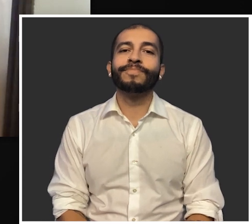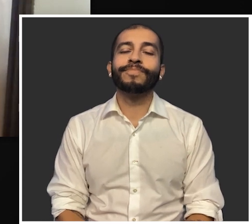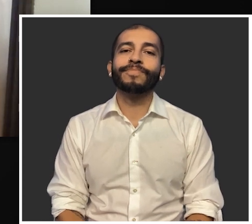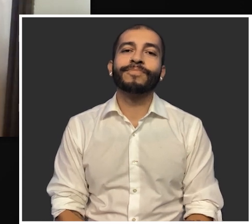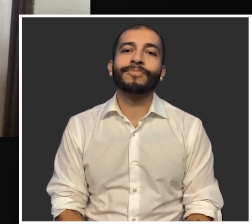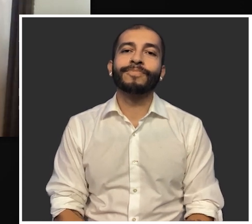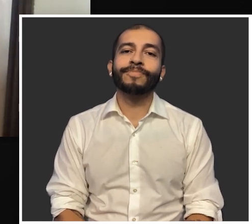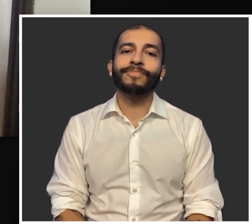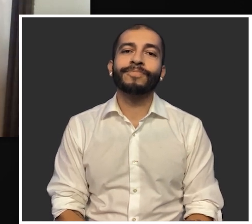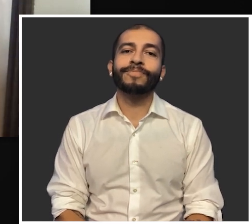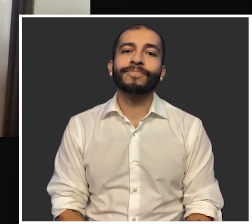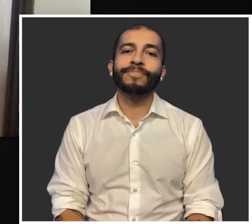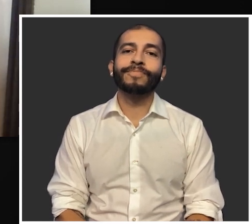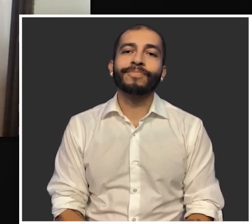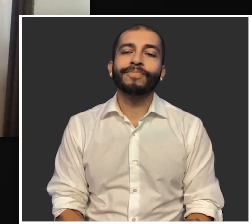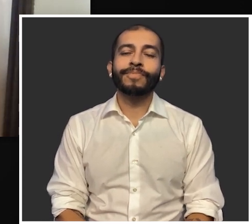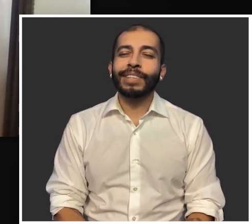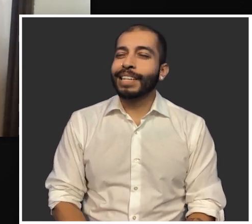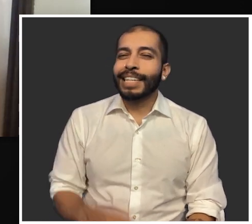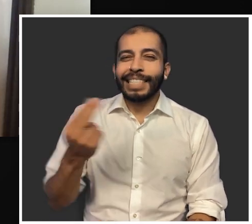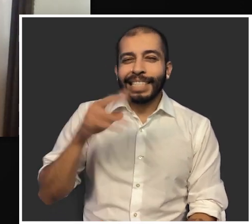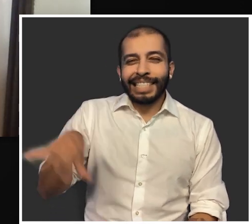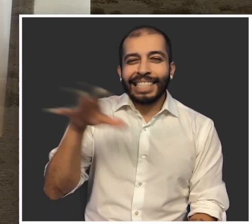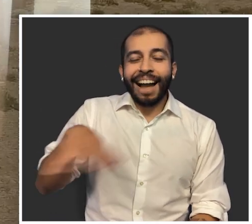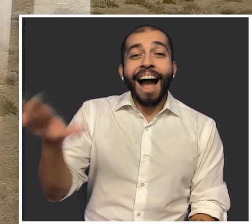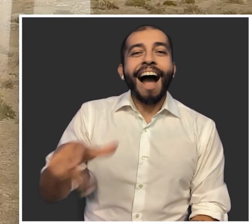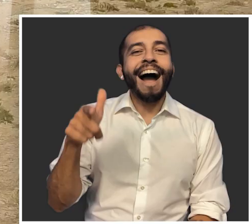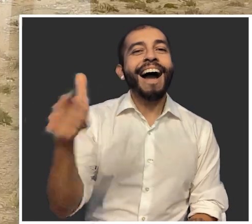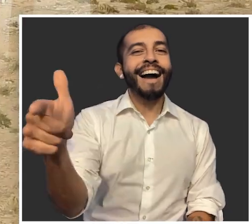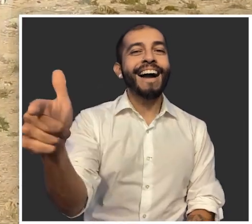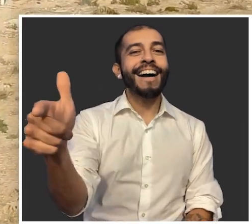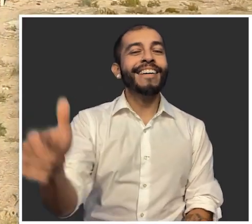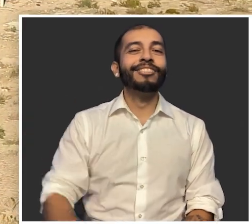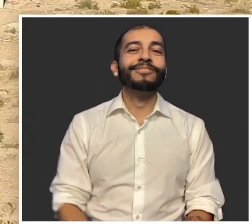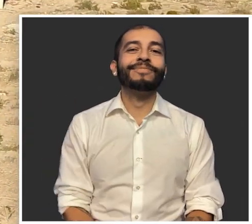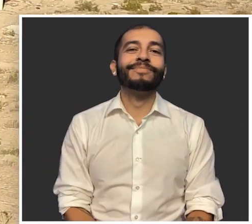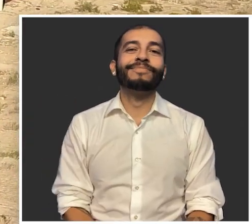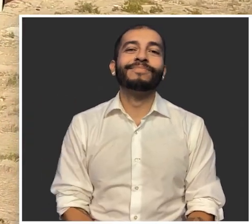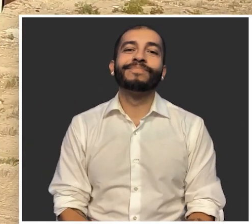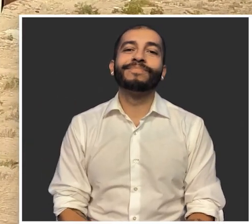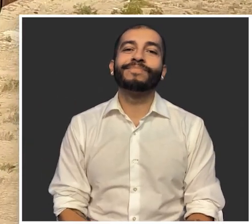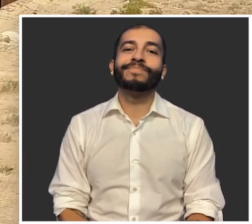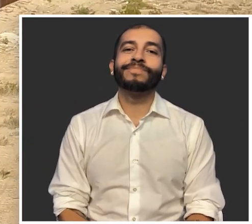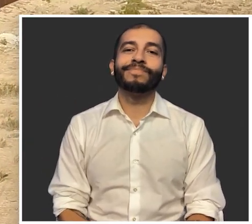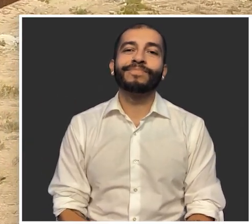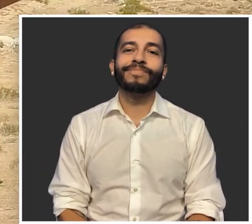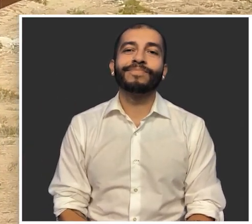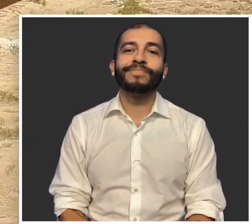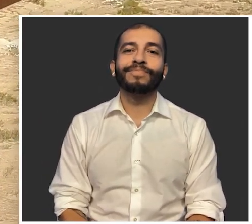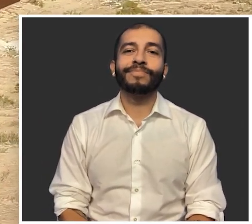no puedo hacer esto a hay una manera de hacerlo y solo tienes que encontrarla. El muro fronterizo de metal oxidado